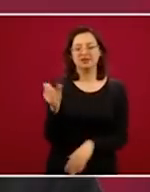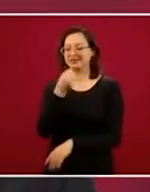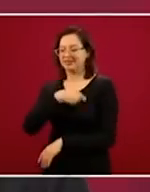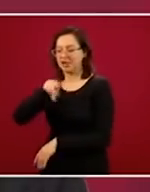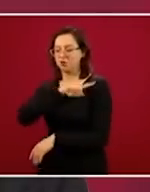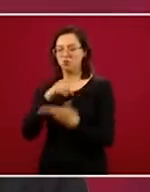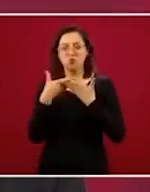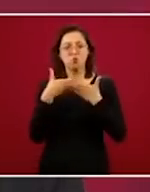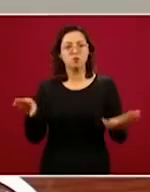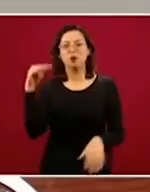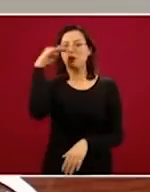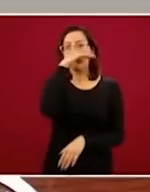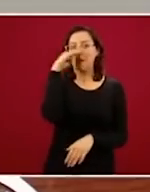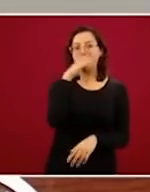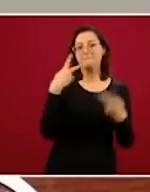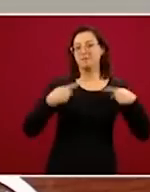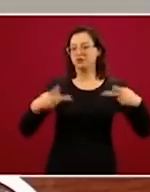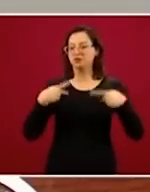mexicanos